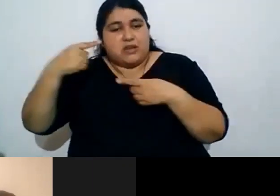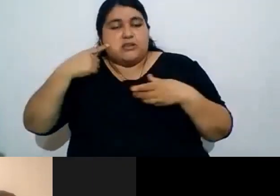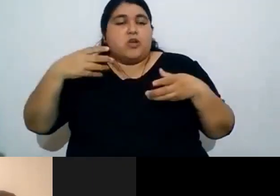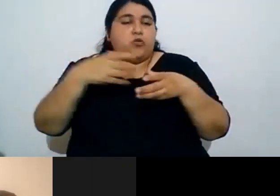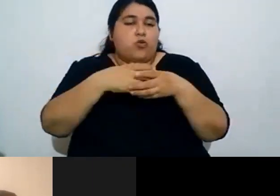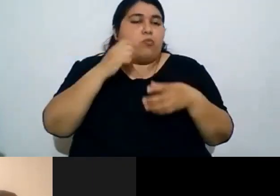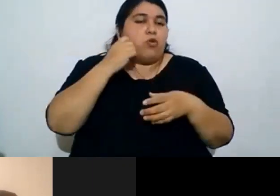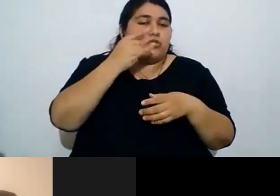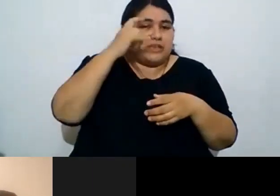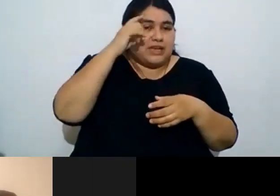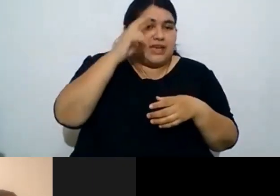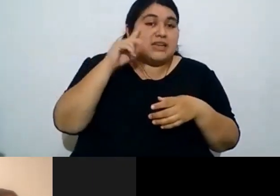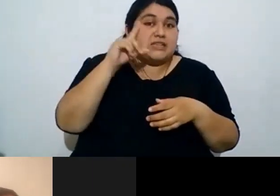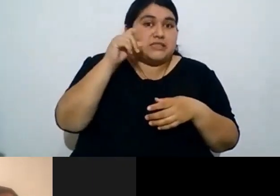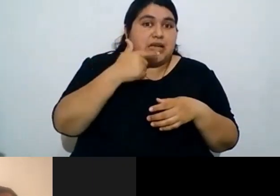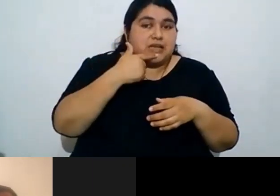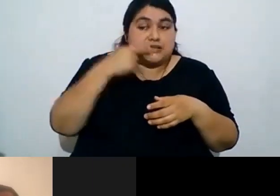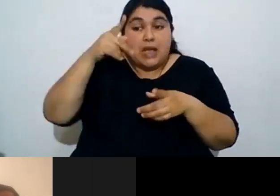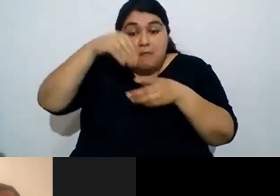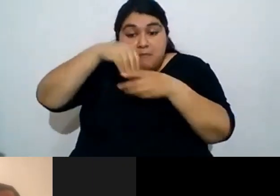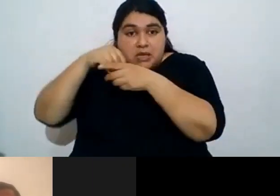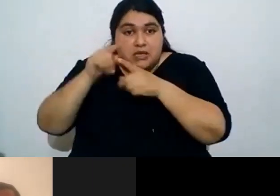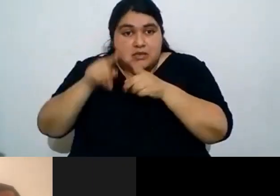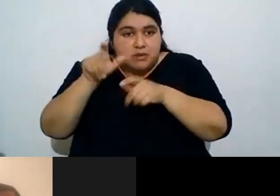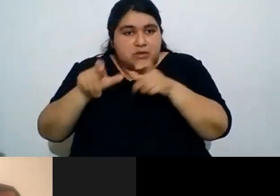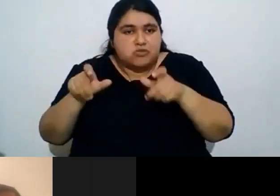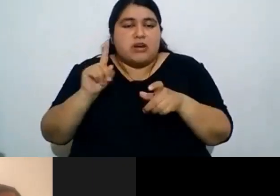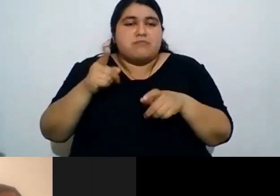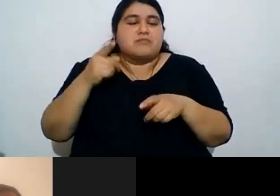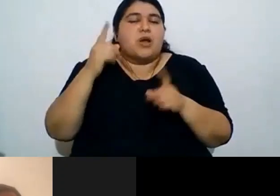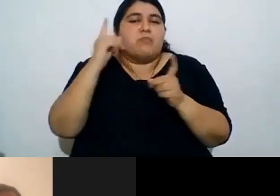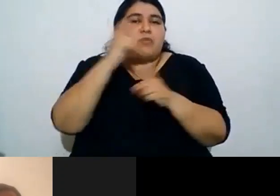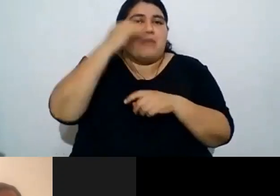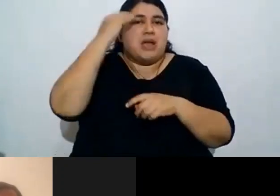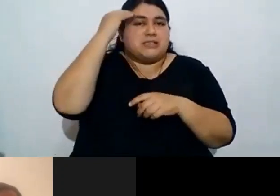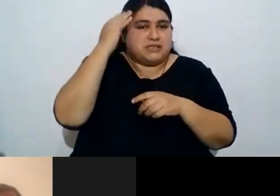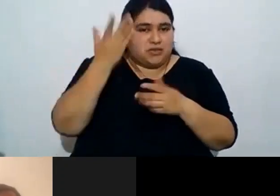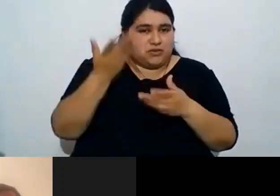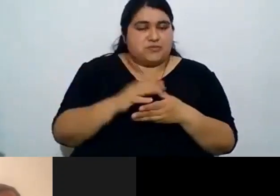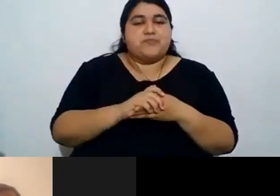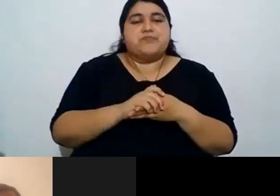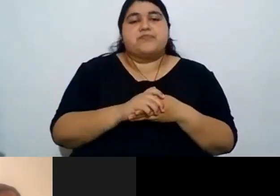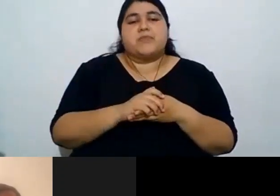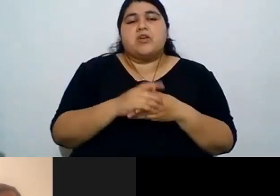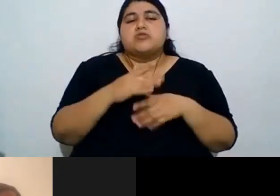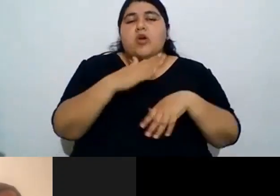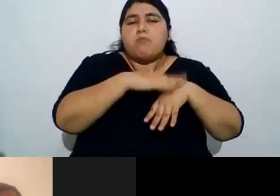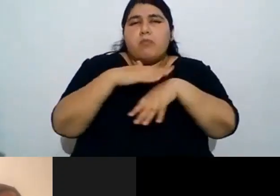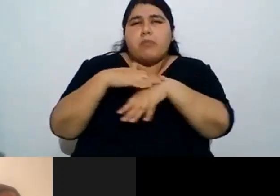con discapacidades psicosociales. Esos cinco momentos